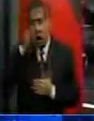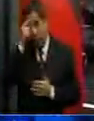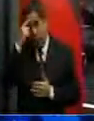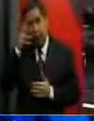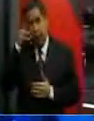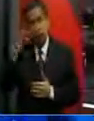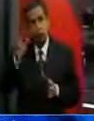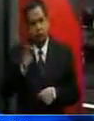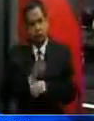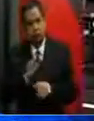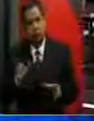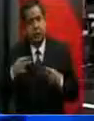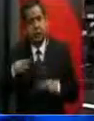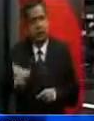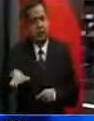población.